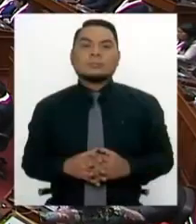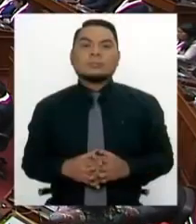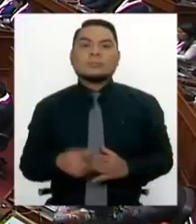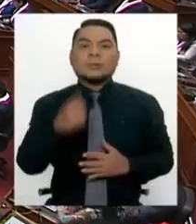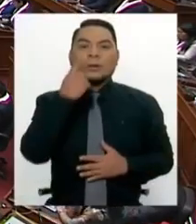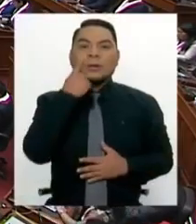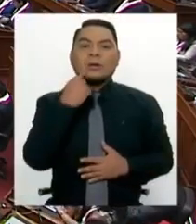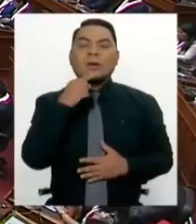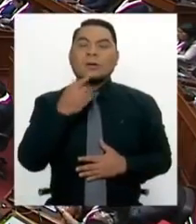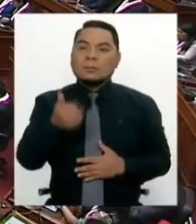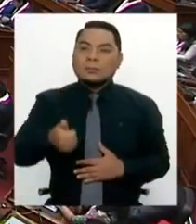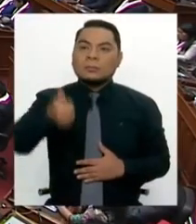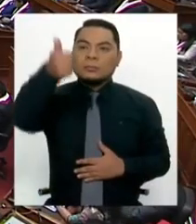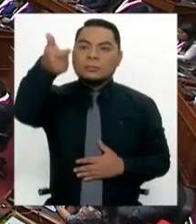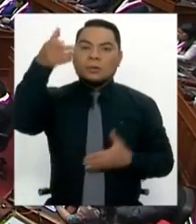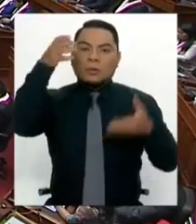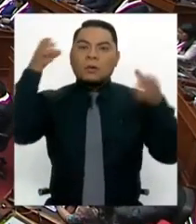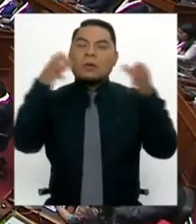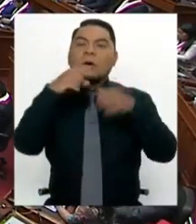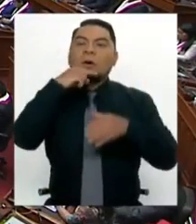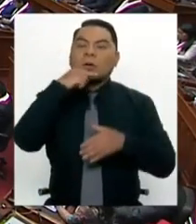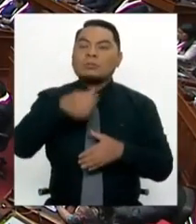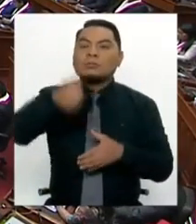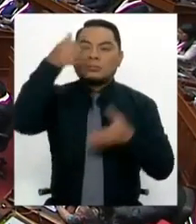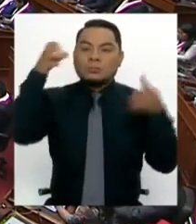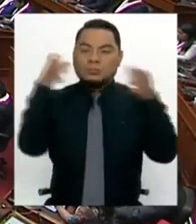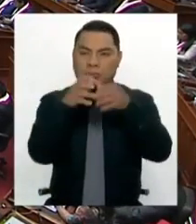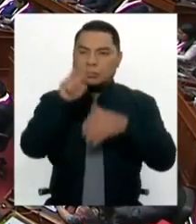Señora Presidenta del Congreso de la República,